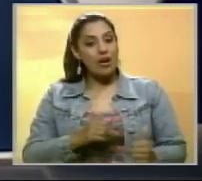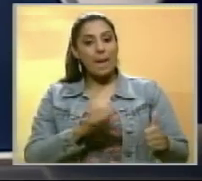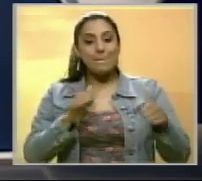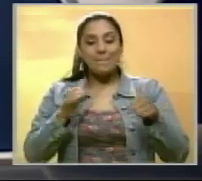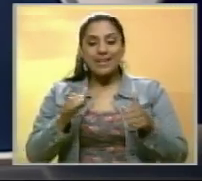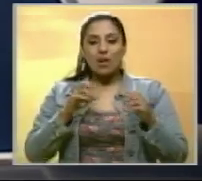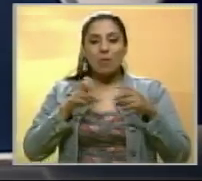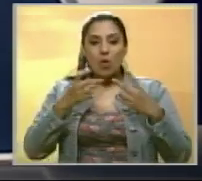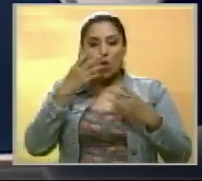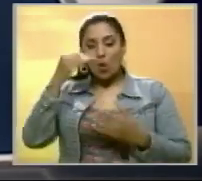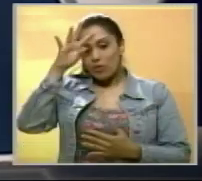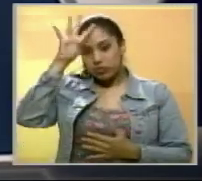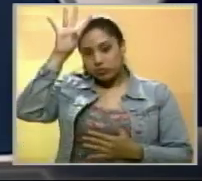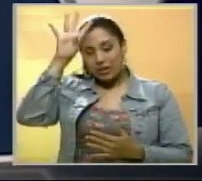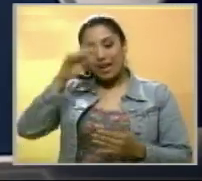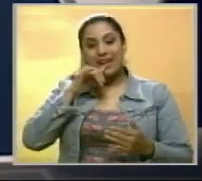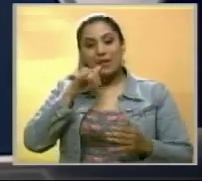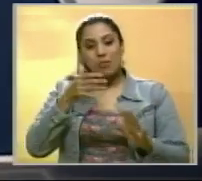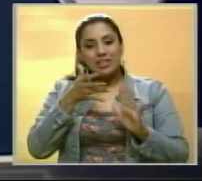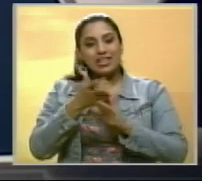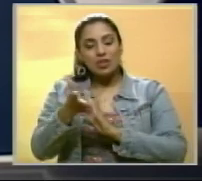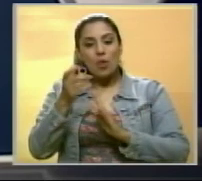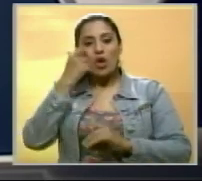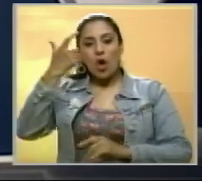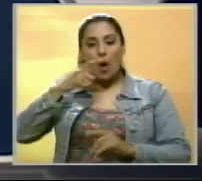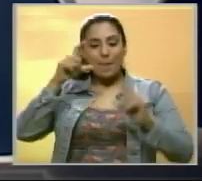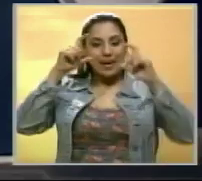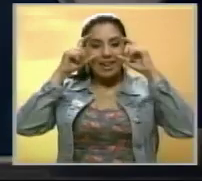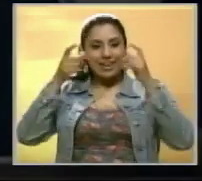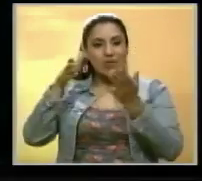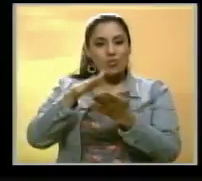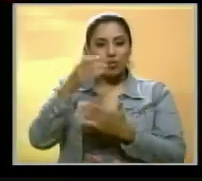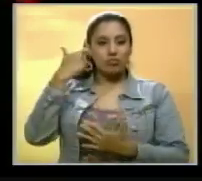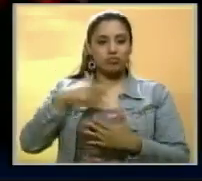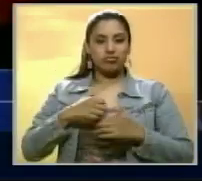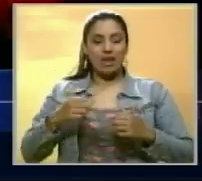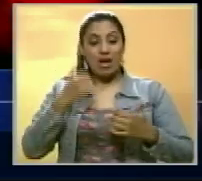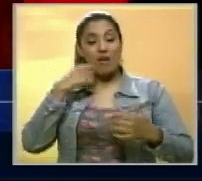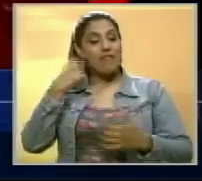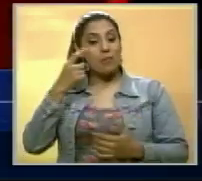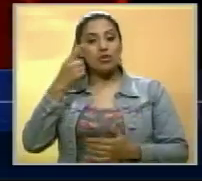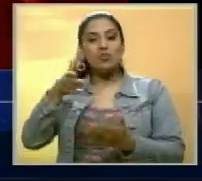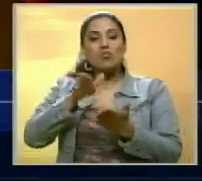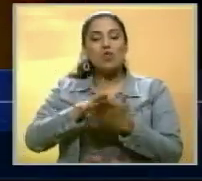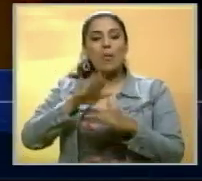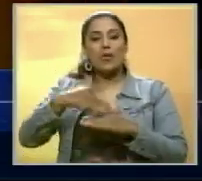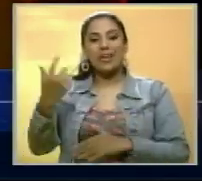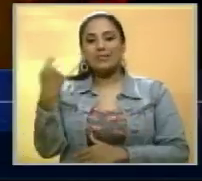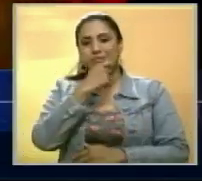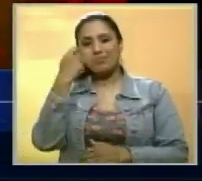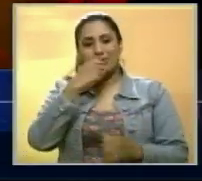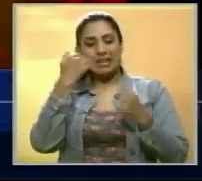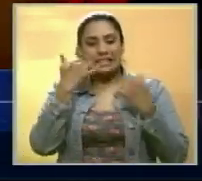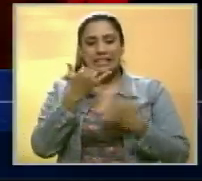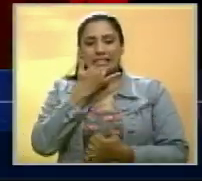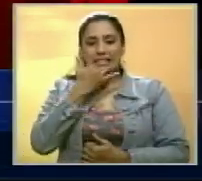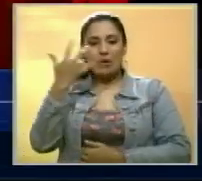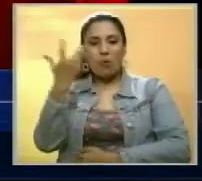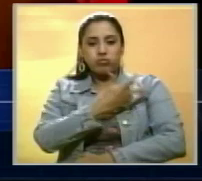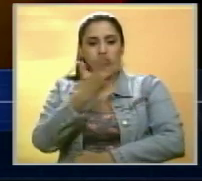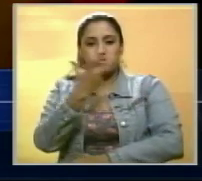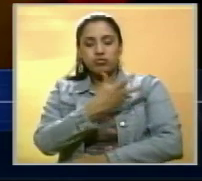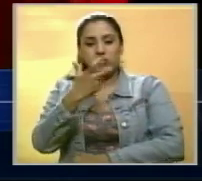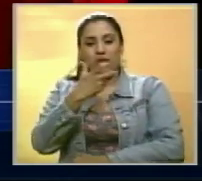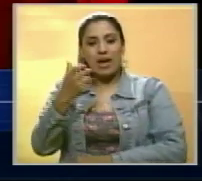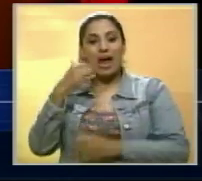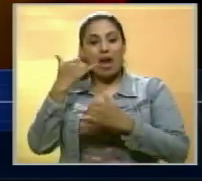comenzamos con Prince y los resultados de la autopsia que le practicaron. La leyenda del pop murió de una sobredosis accidental de